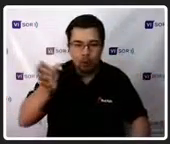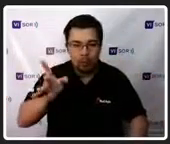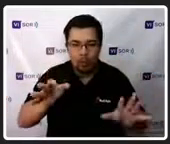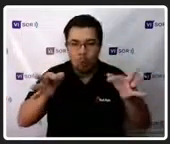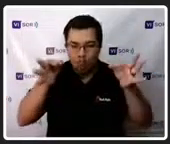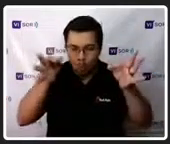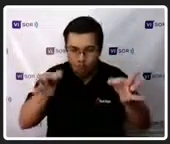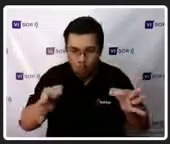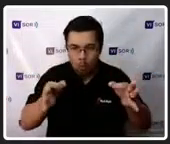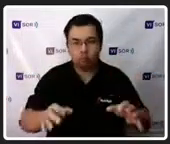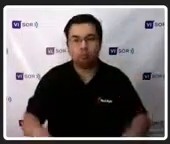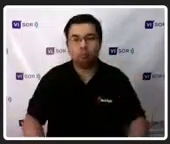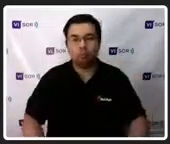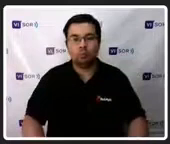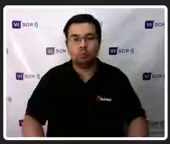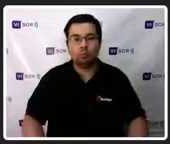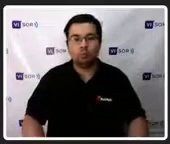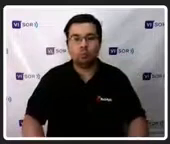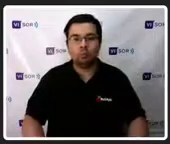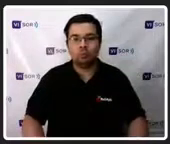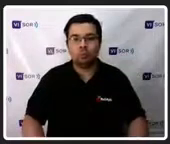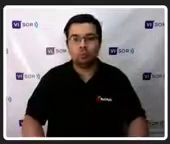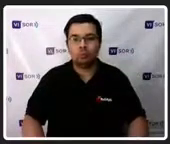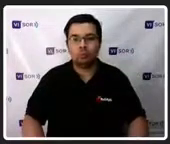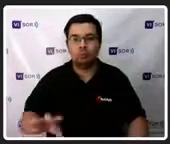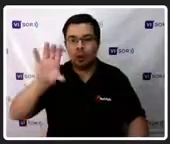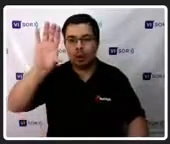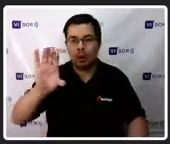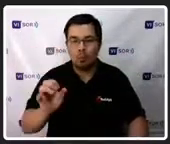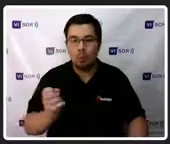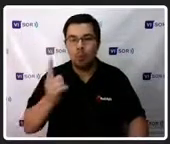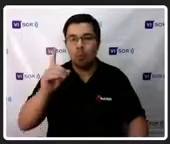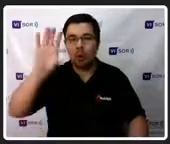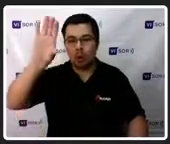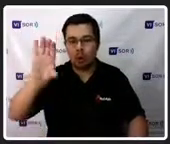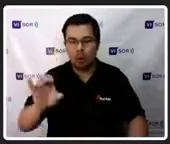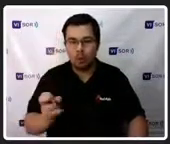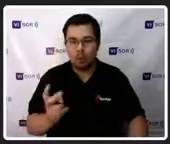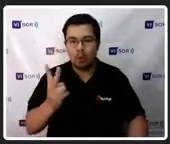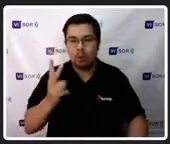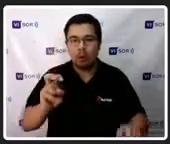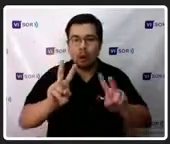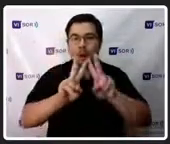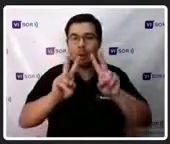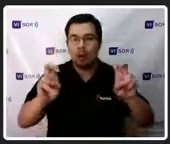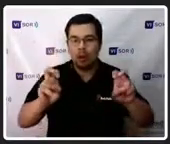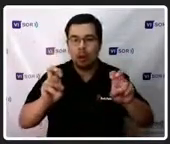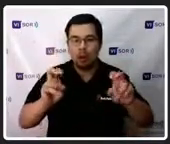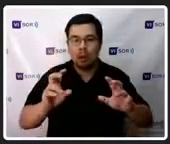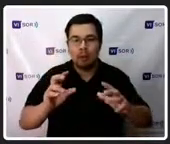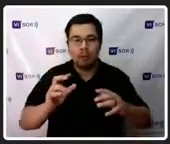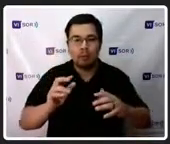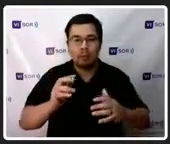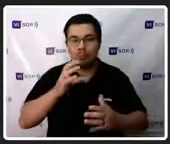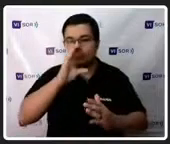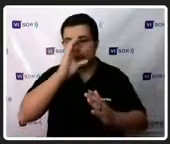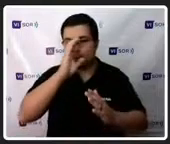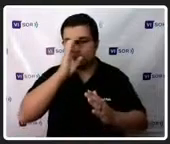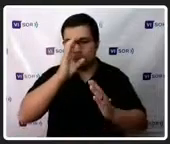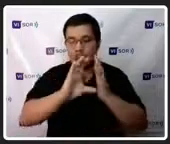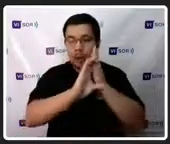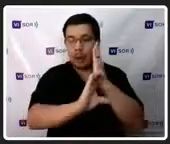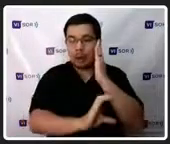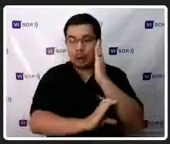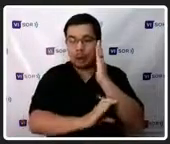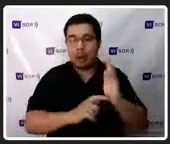1 y la asignatura 2. En el caso de la carrera en inglés, ¿no es cierto?, lo que les pedimos es, ¿no es cierto?, que tengan